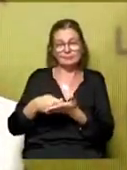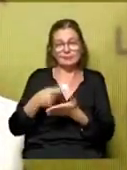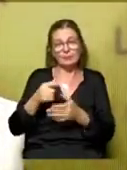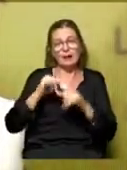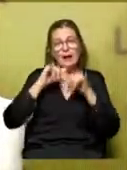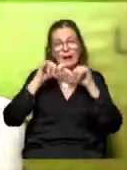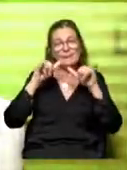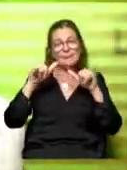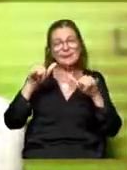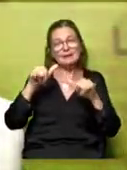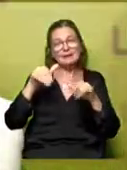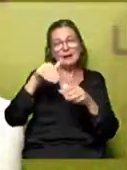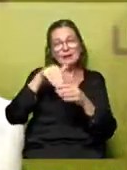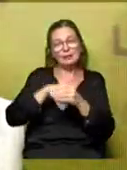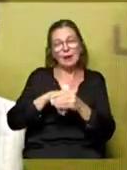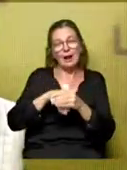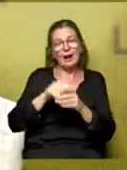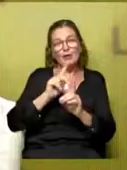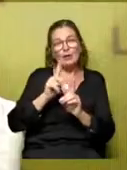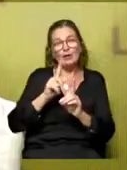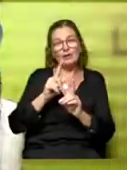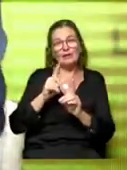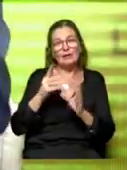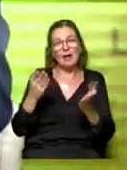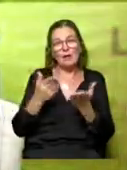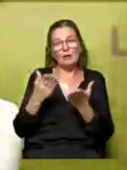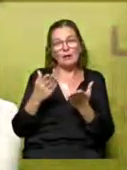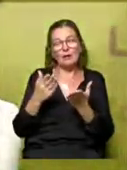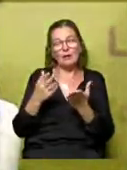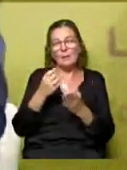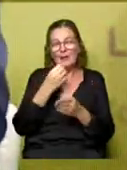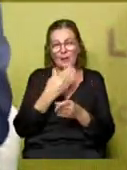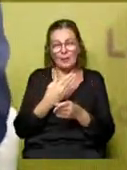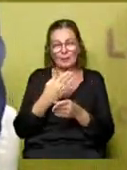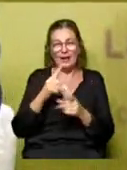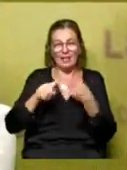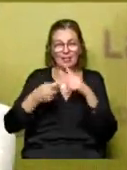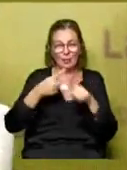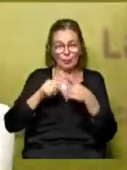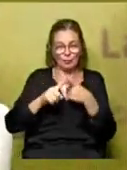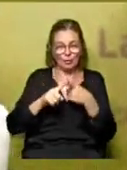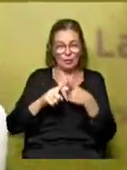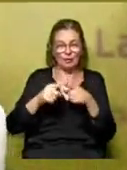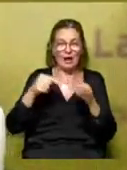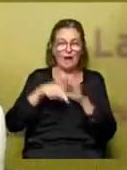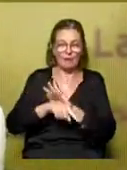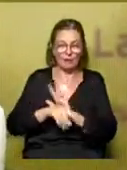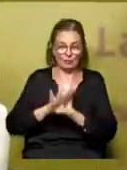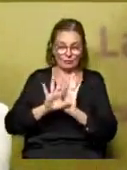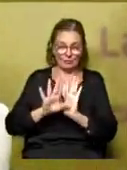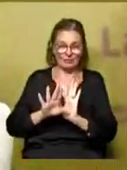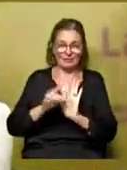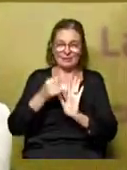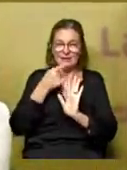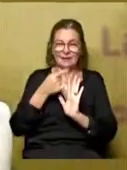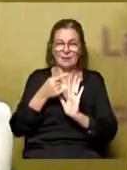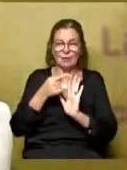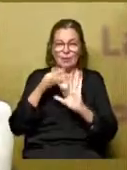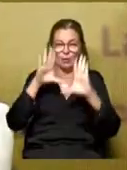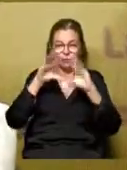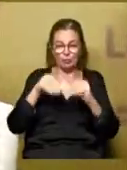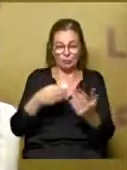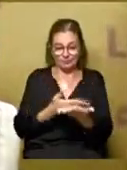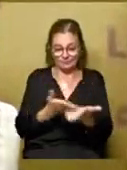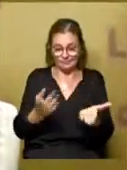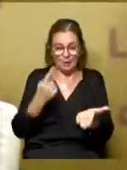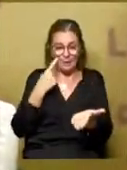campaña electoral no es el momento más propicio para discusiones a fondo y digamos, con todos los elementos y con toda la